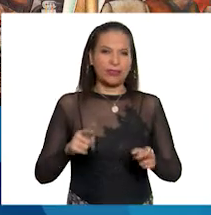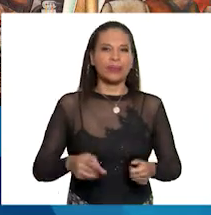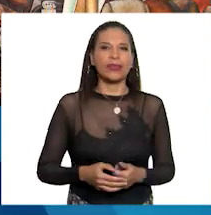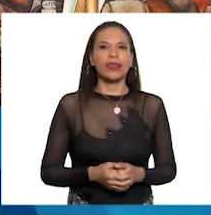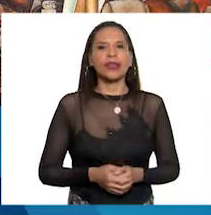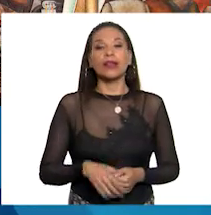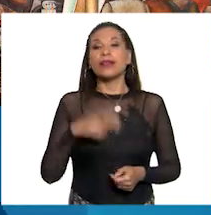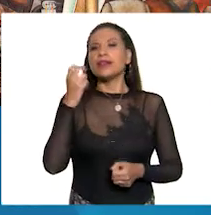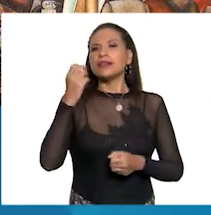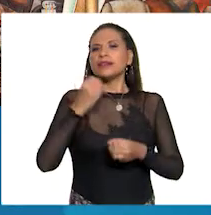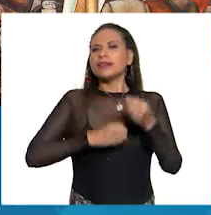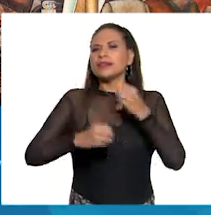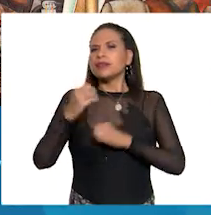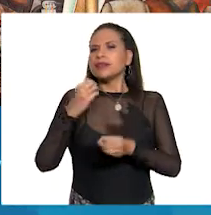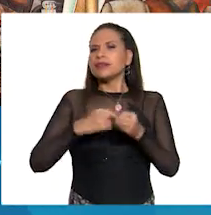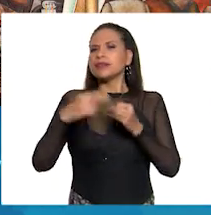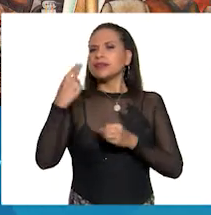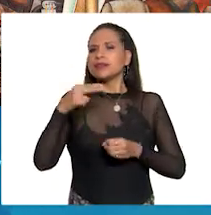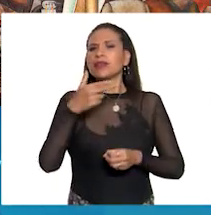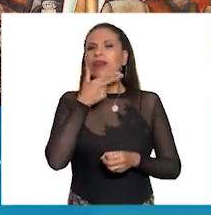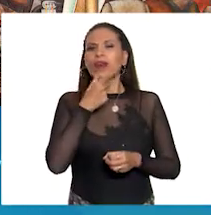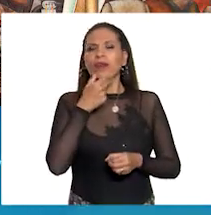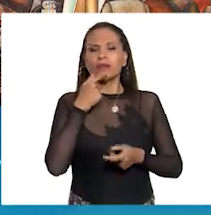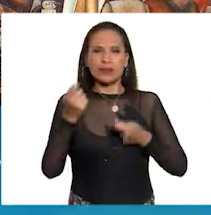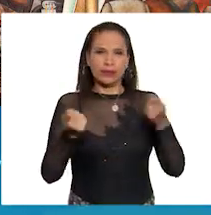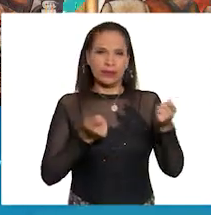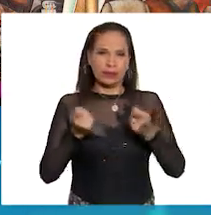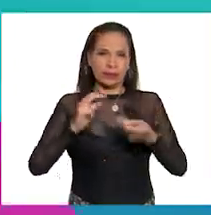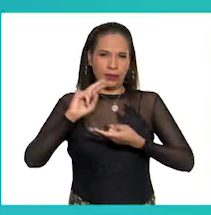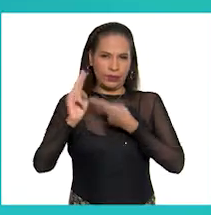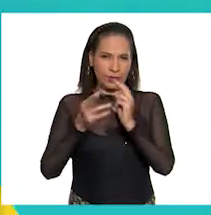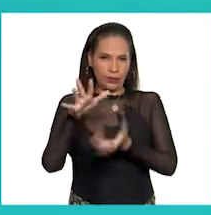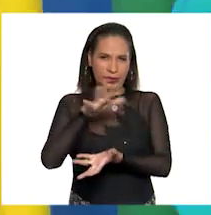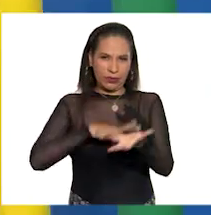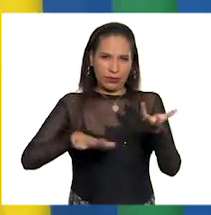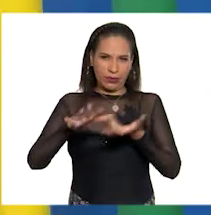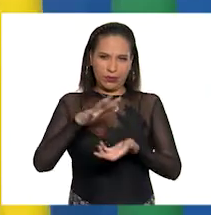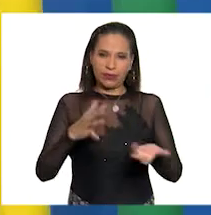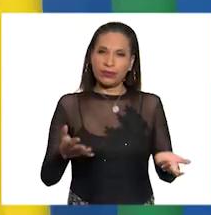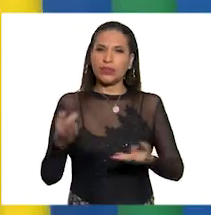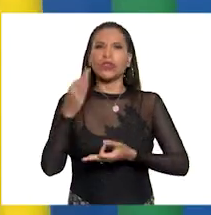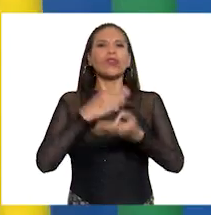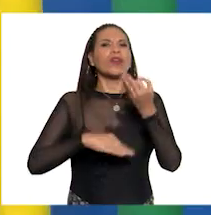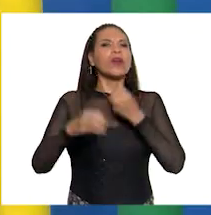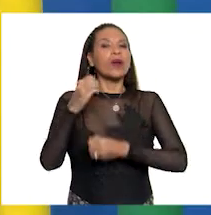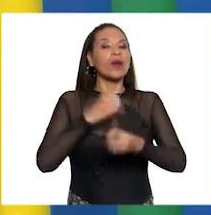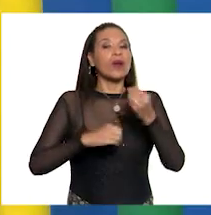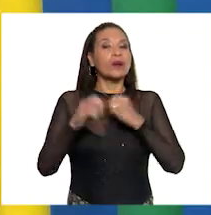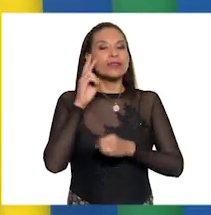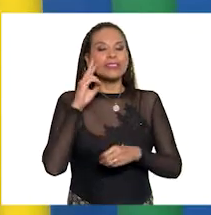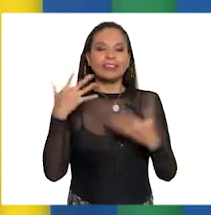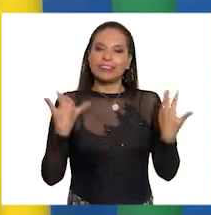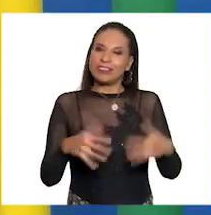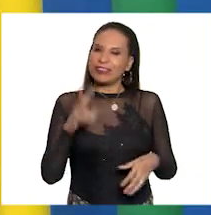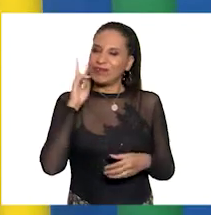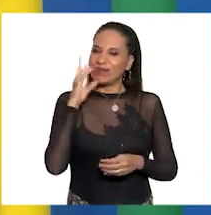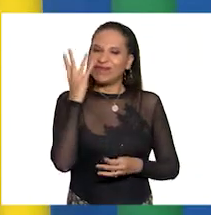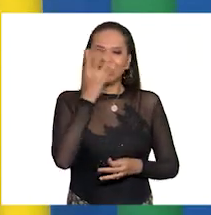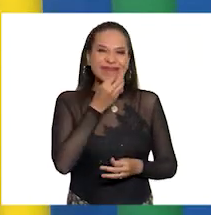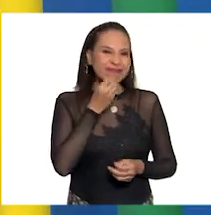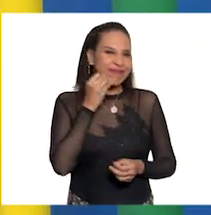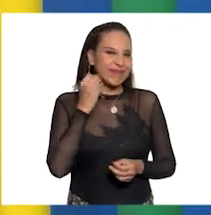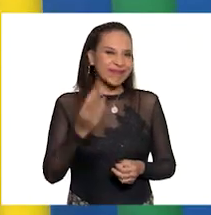Esta obra se llama El hombre controlador del universo. Todas las obras me parecen muy